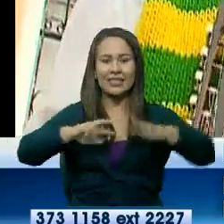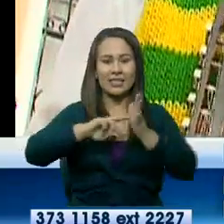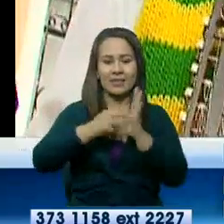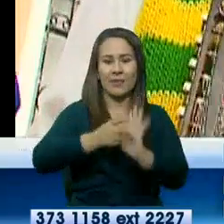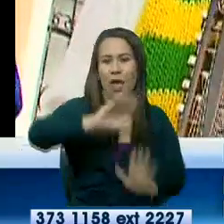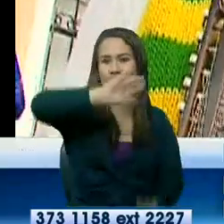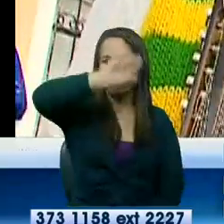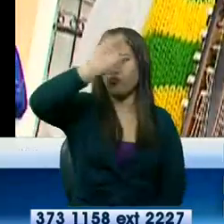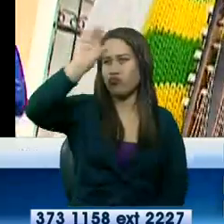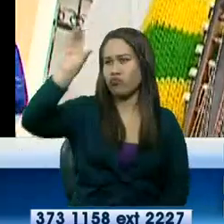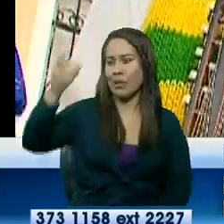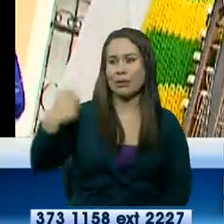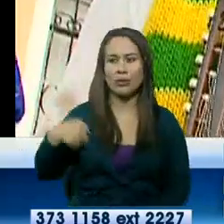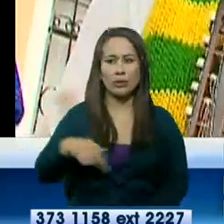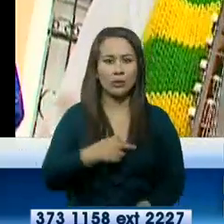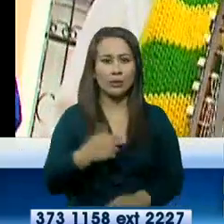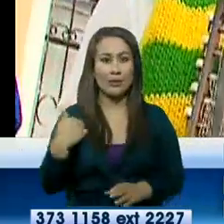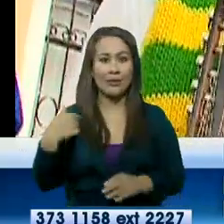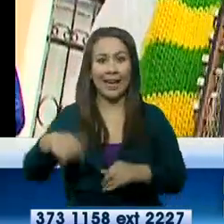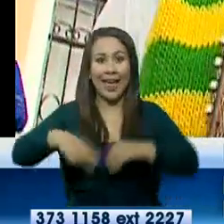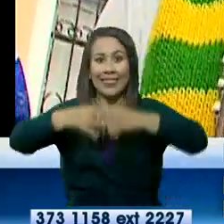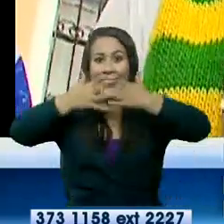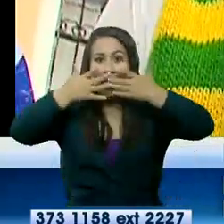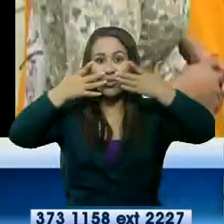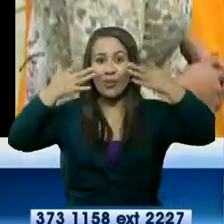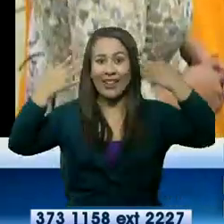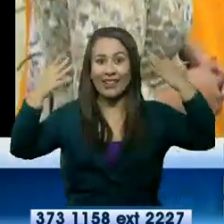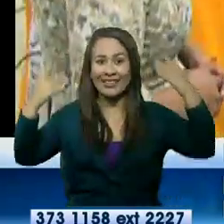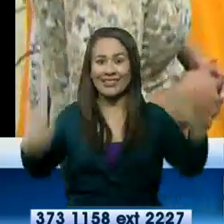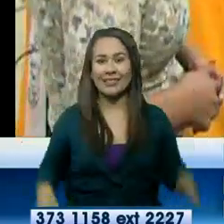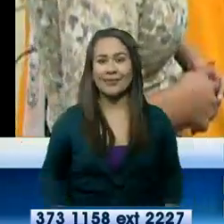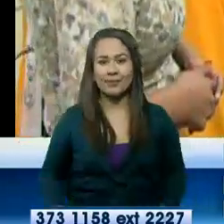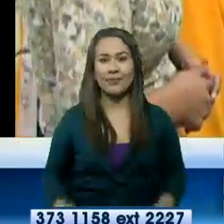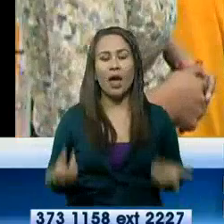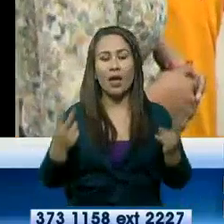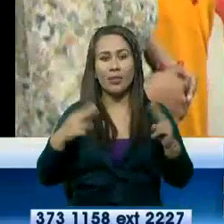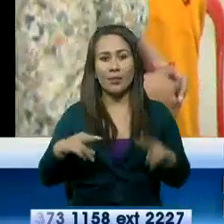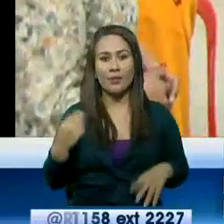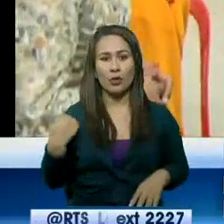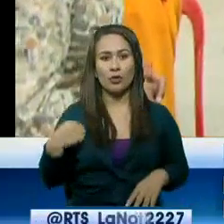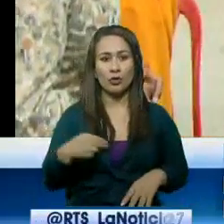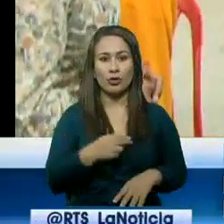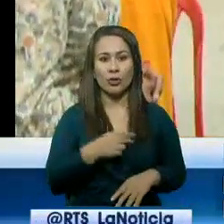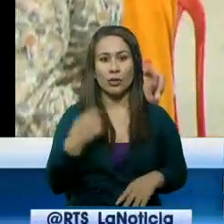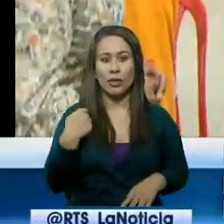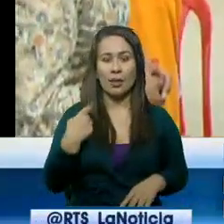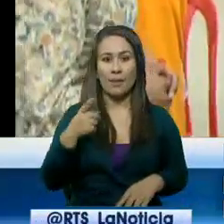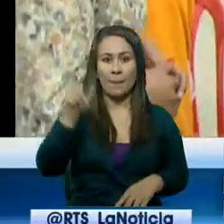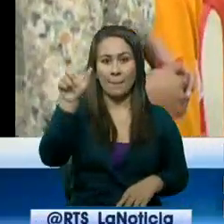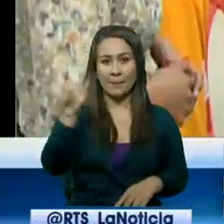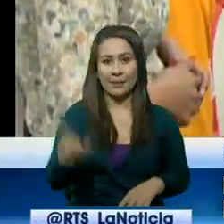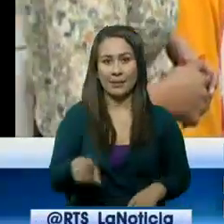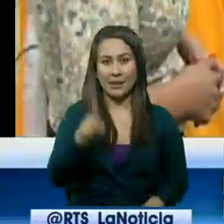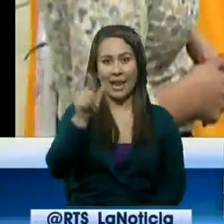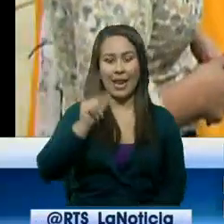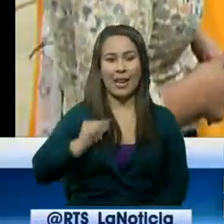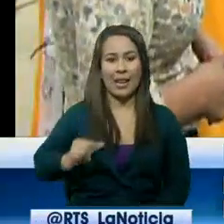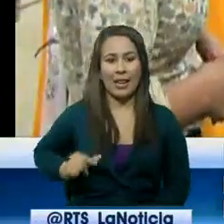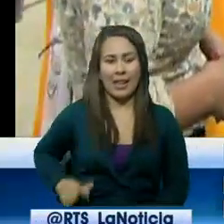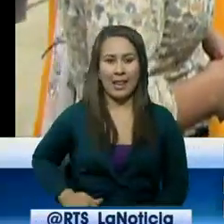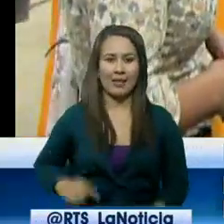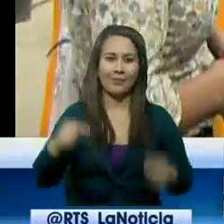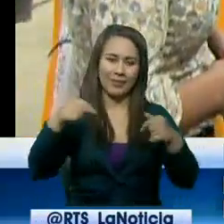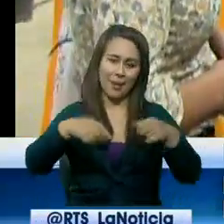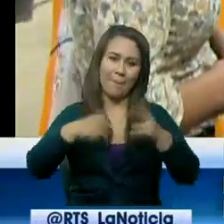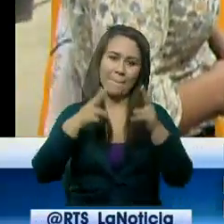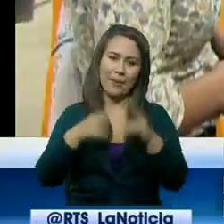todos los colores que tenemos acá en la naturaleza de nuestro medio. Y tenemos también un personaje muy, muy característico. Representativo de Cayambe,